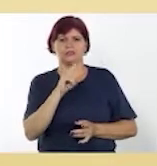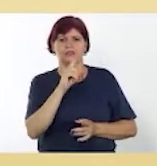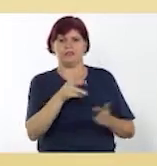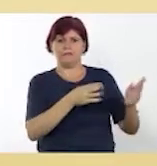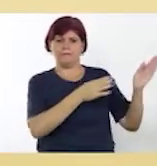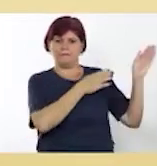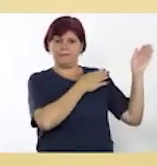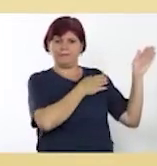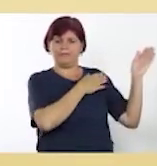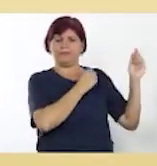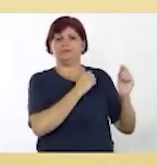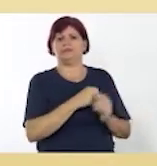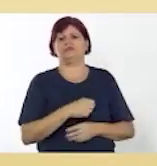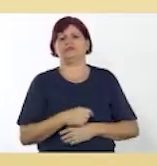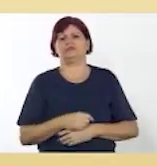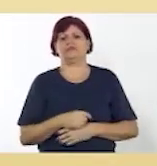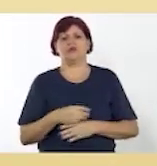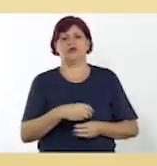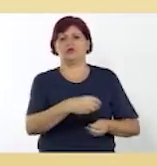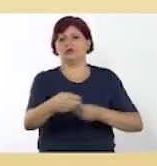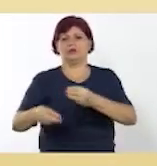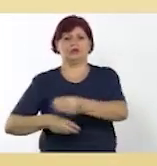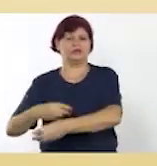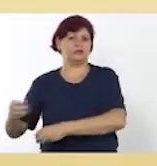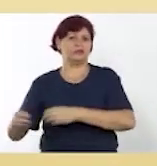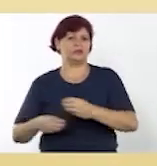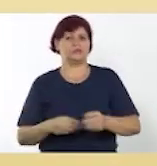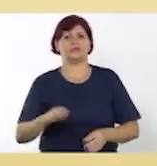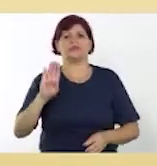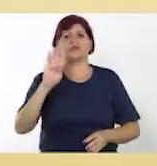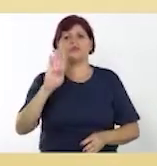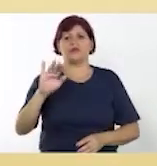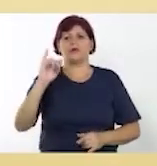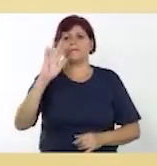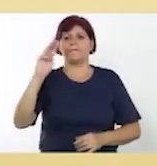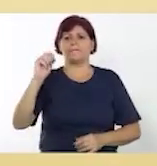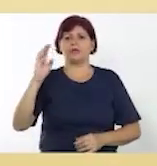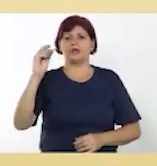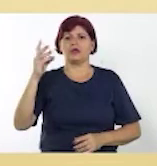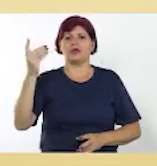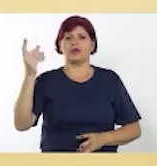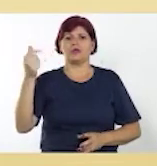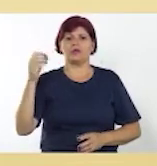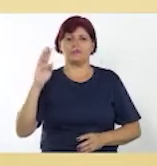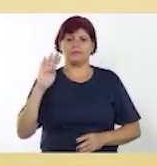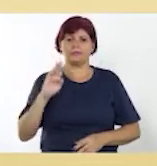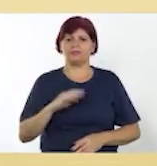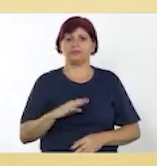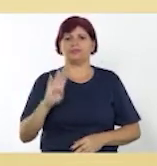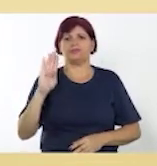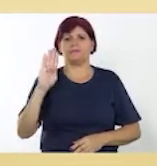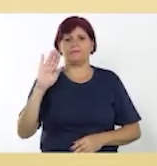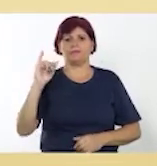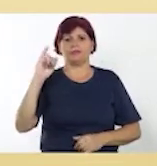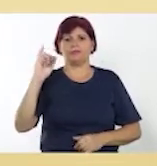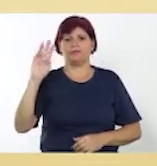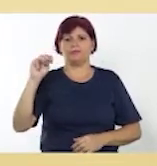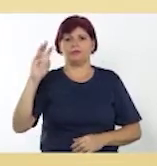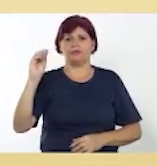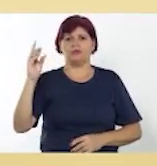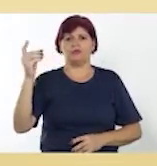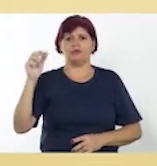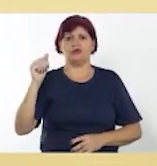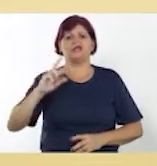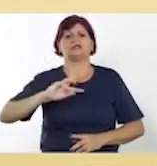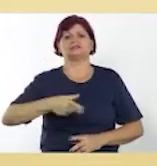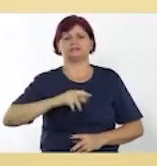que está aquí en pantalla, donde hay una distribución bimodal, o sea que hay más de una moda. Observen que